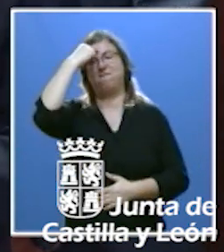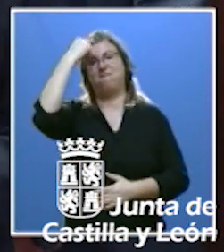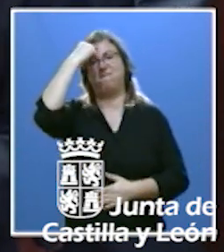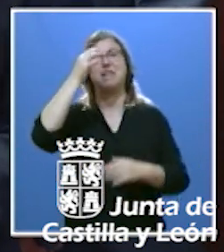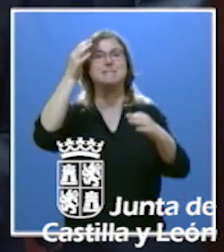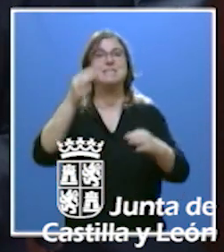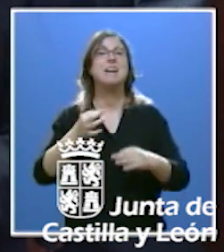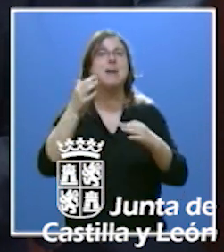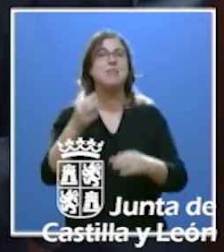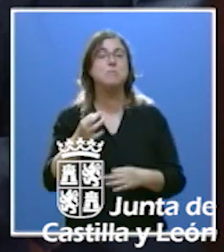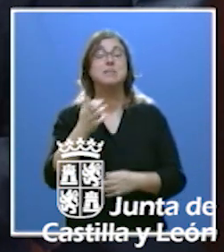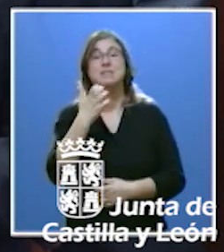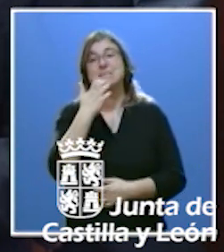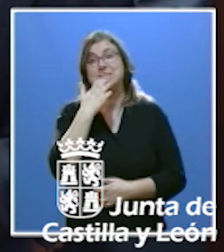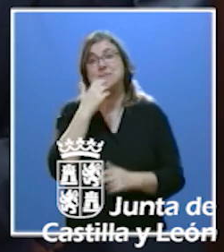presentes. Y